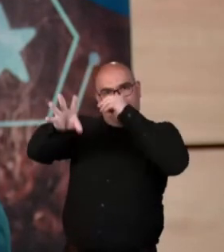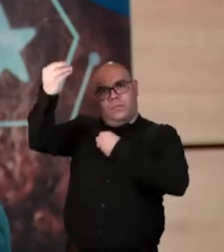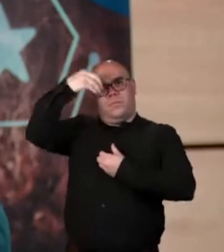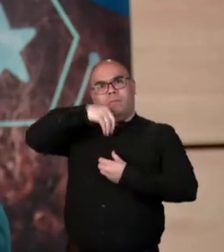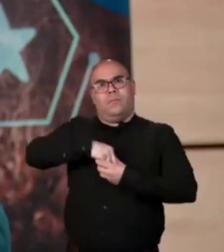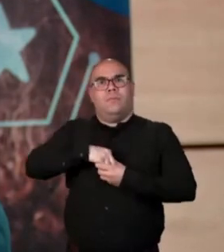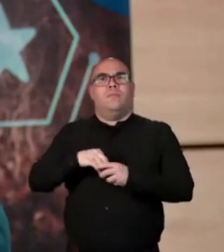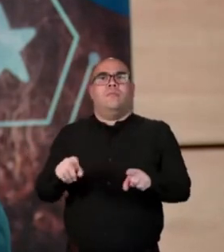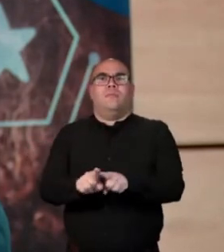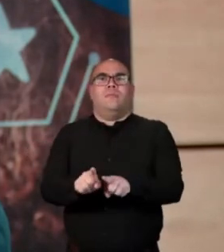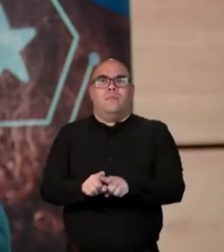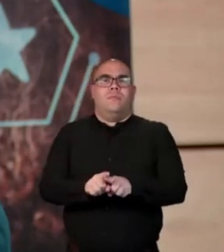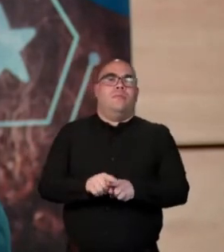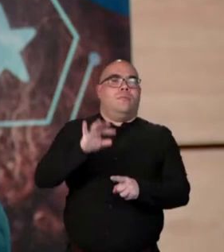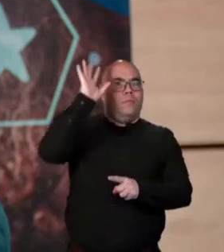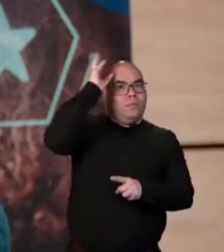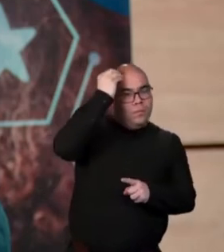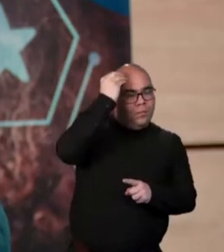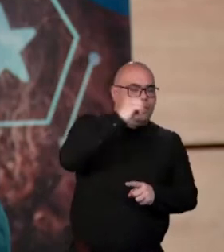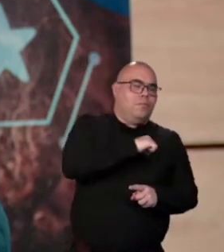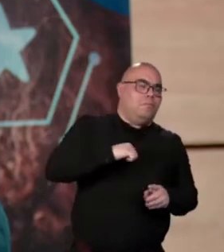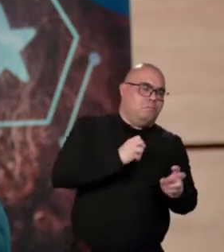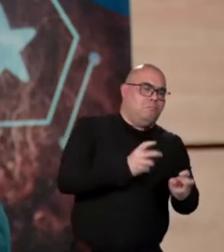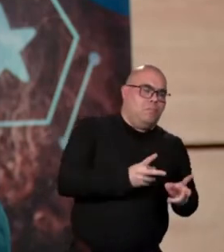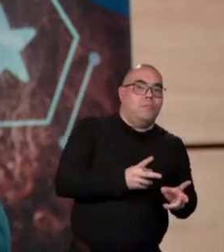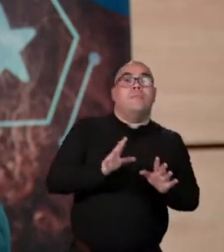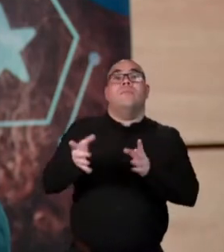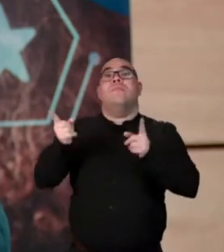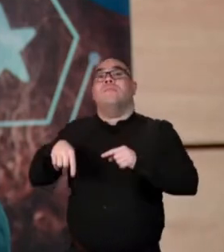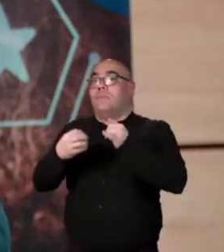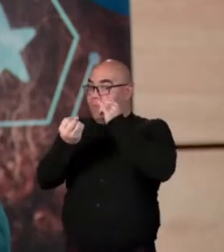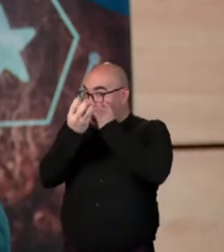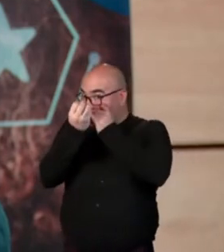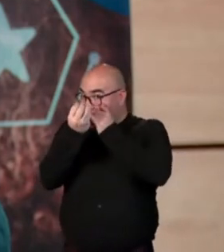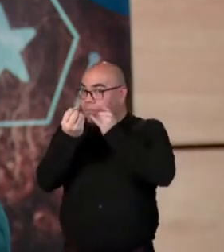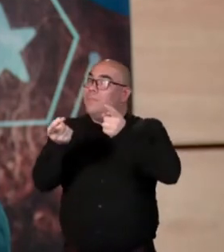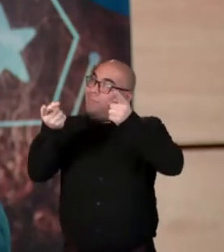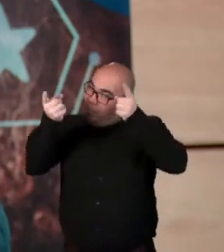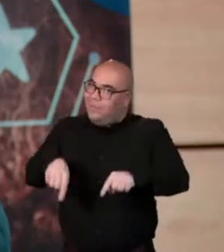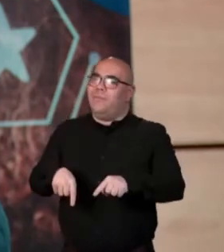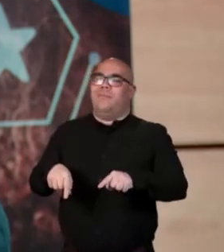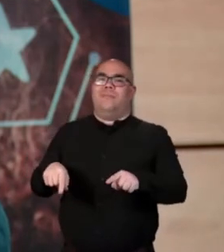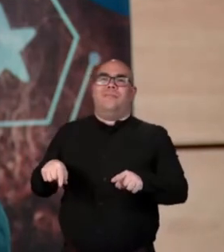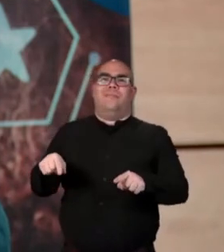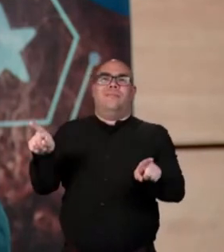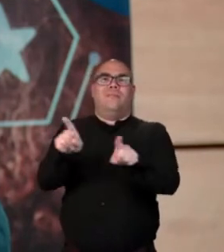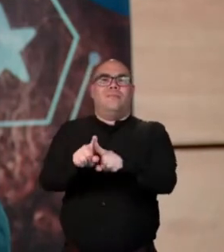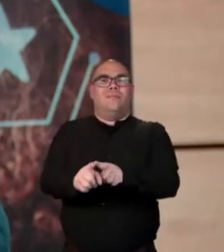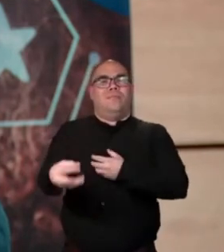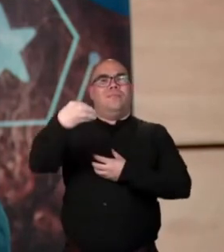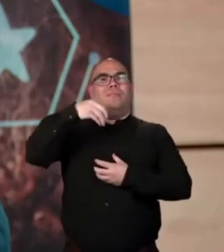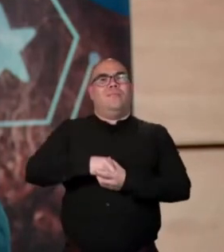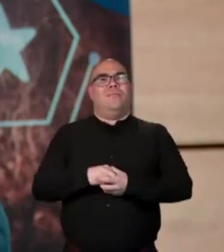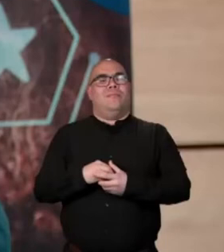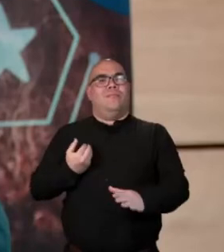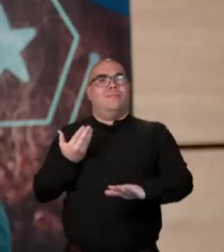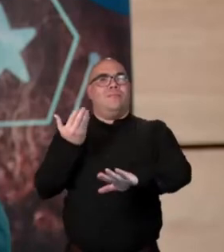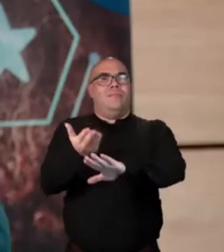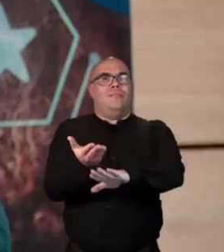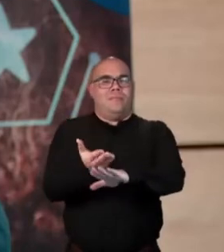la disciplina particular como en la pedagogía y en la razón de ser de una propuesta curricular